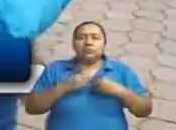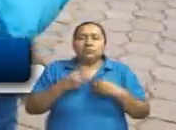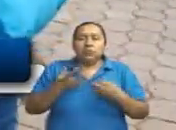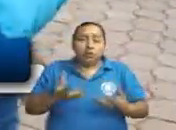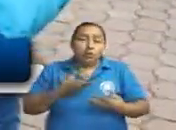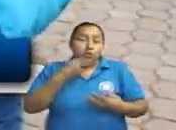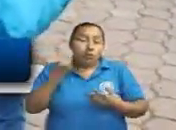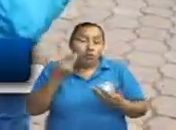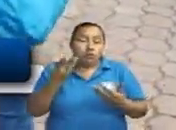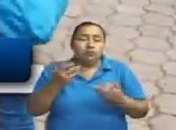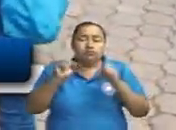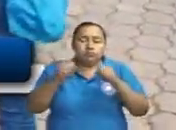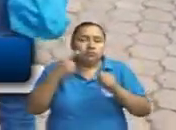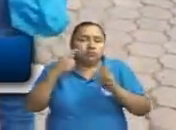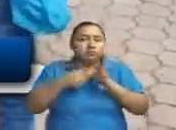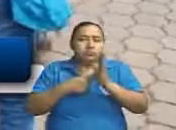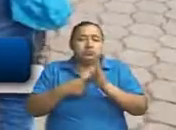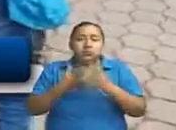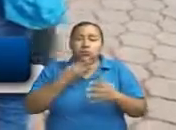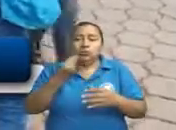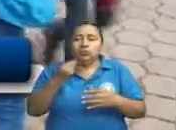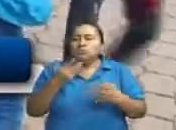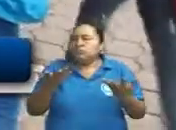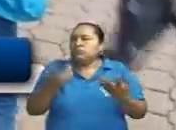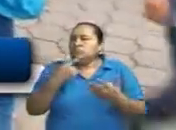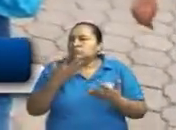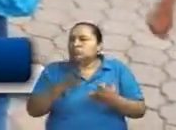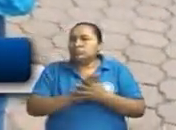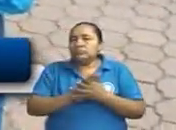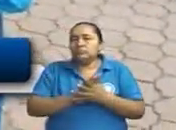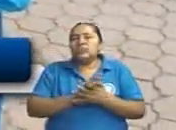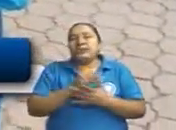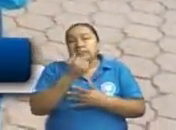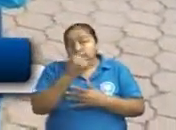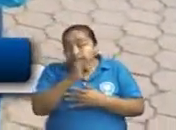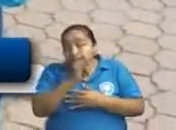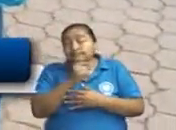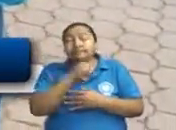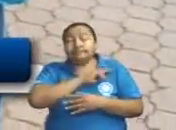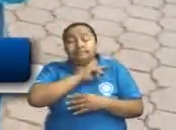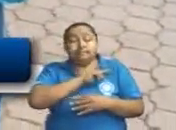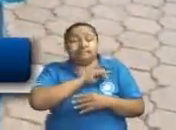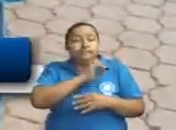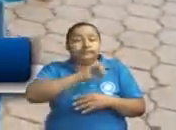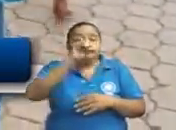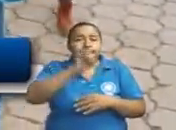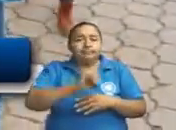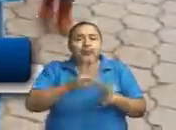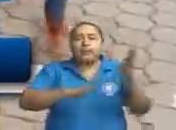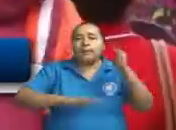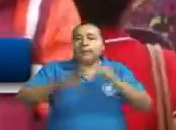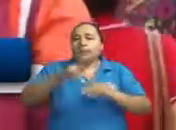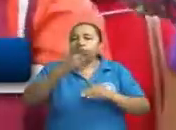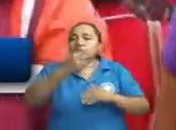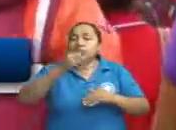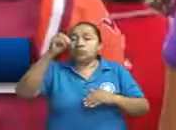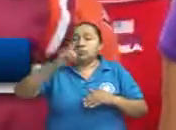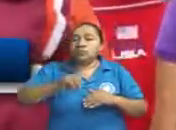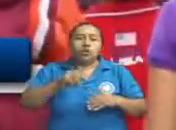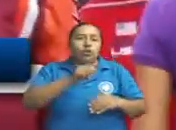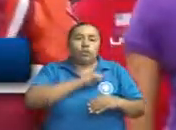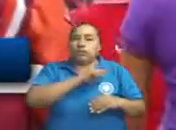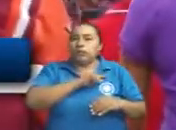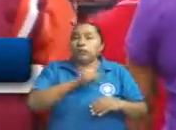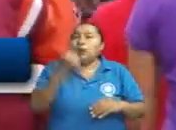usted dice que también puede presentarse en jóvenes. Hay un porcentaje muy importante en el cual más del 80% de este cáncer no tiene una